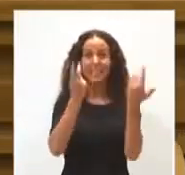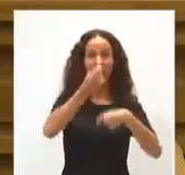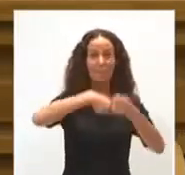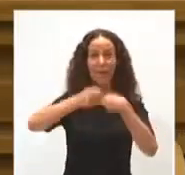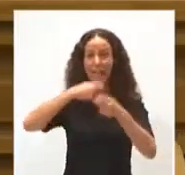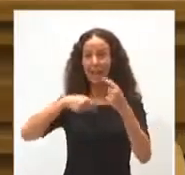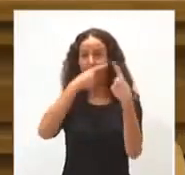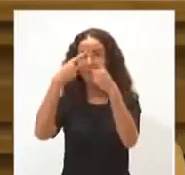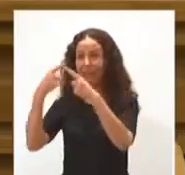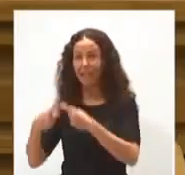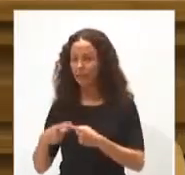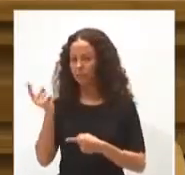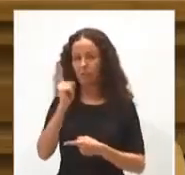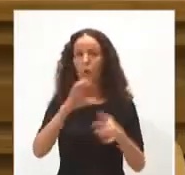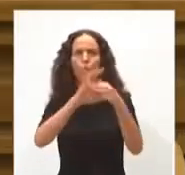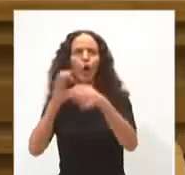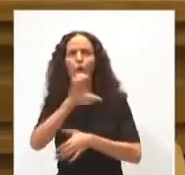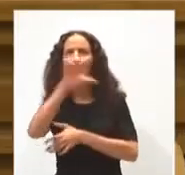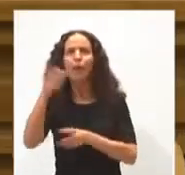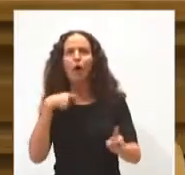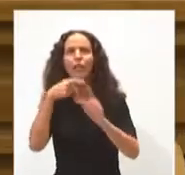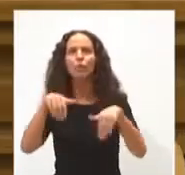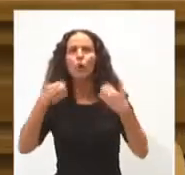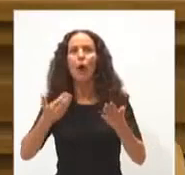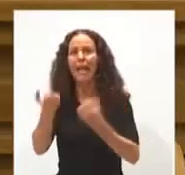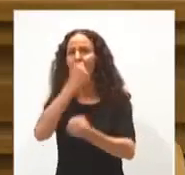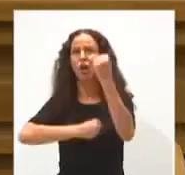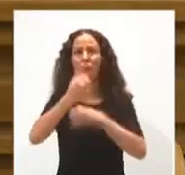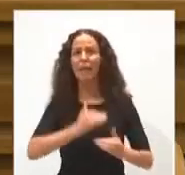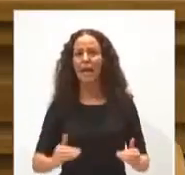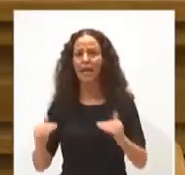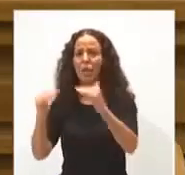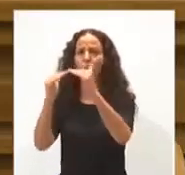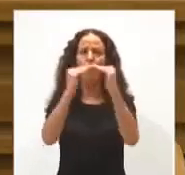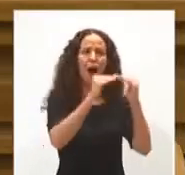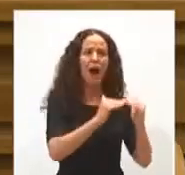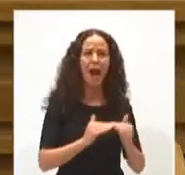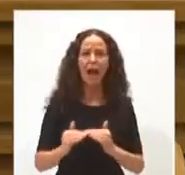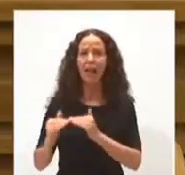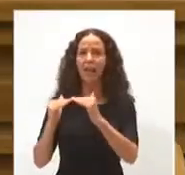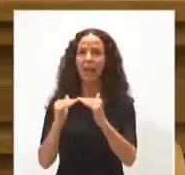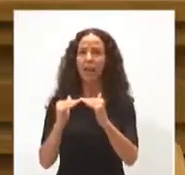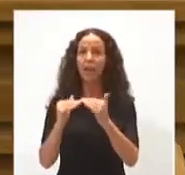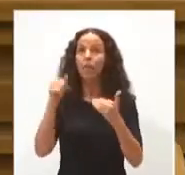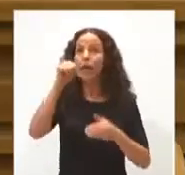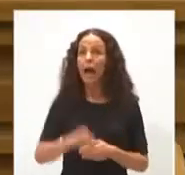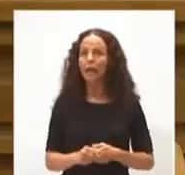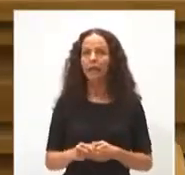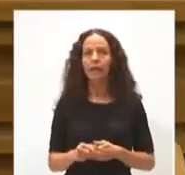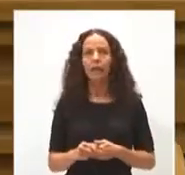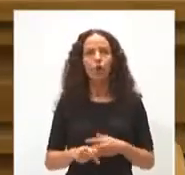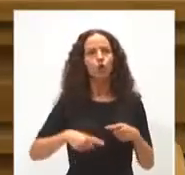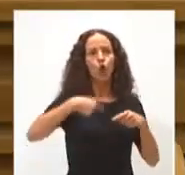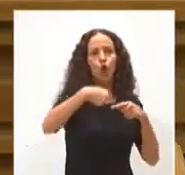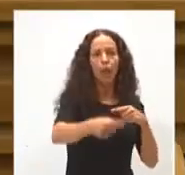en la unión europea para un mercado único para una economía más convergente esto creo que es de sentido común y aquí hay gente que está todo el día haciendo demagogia